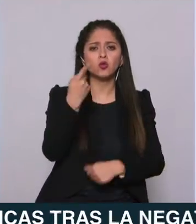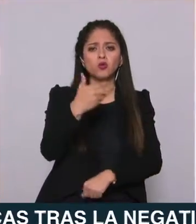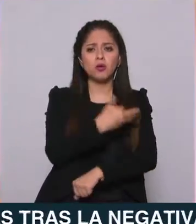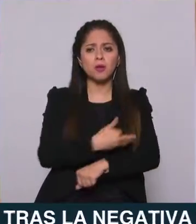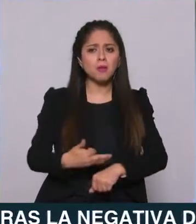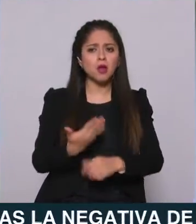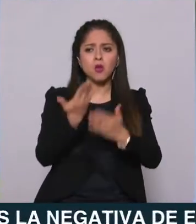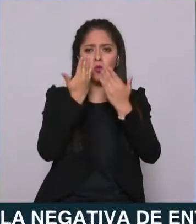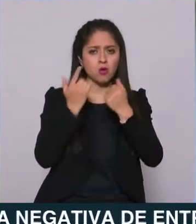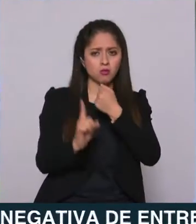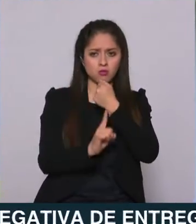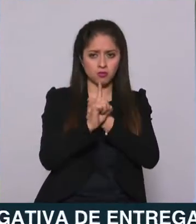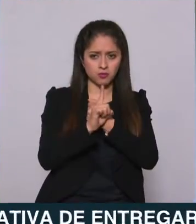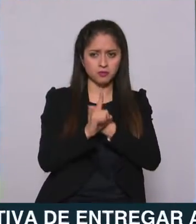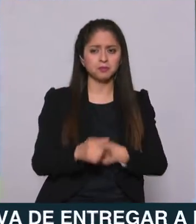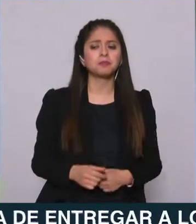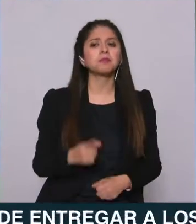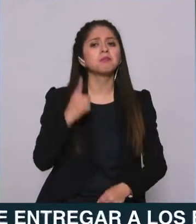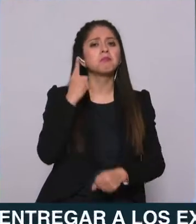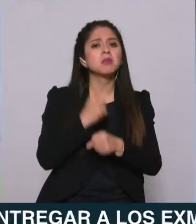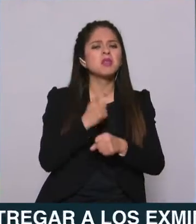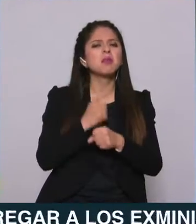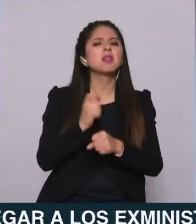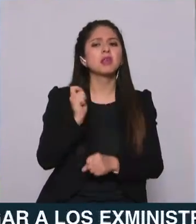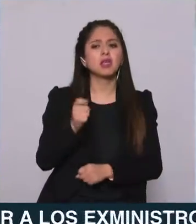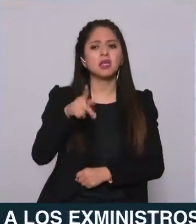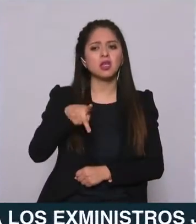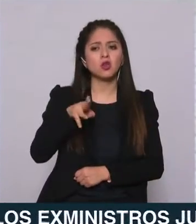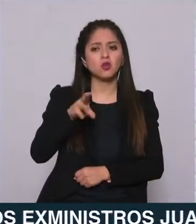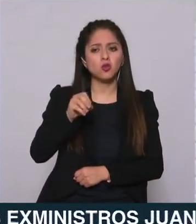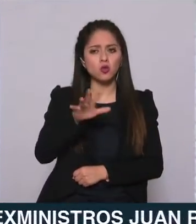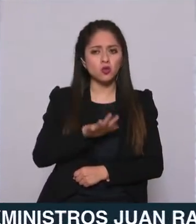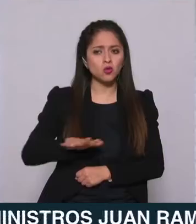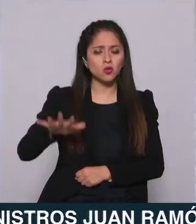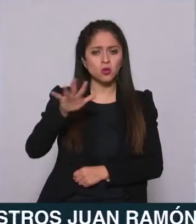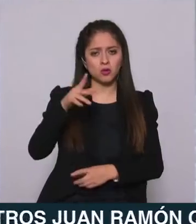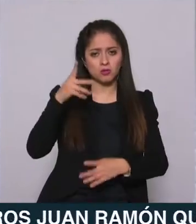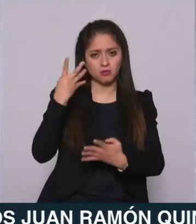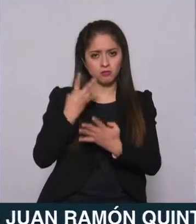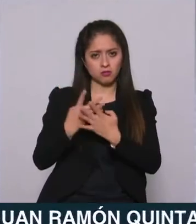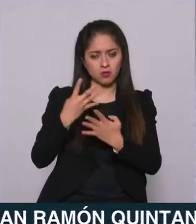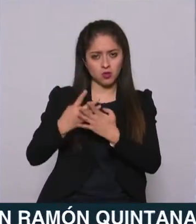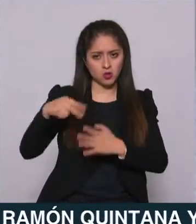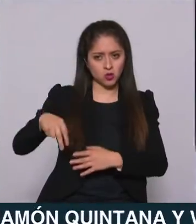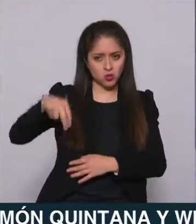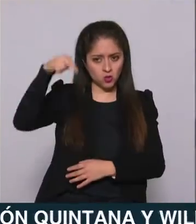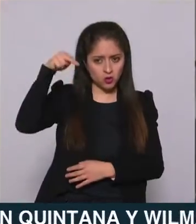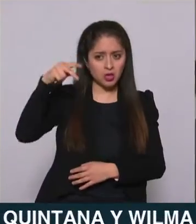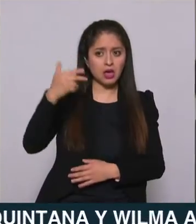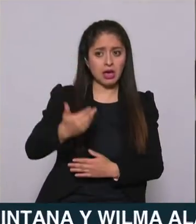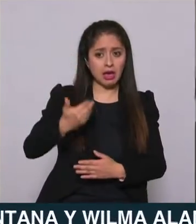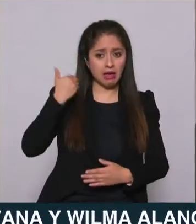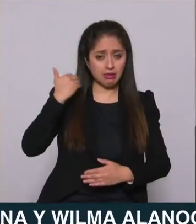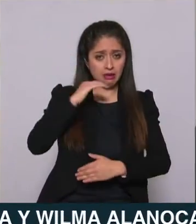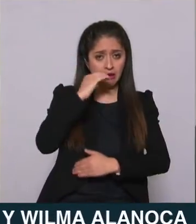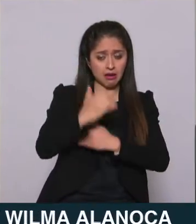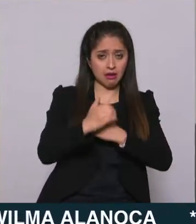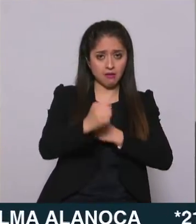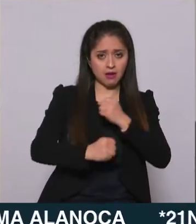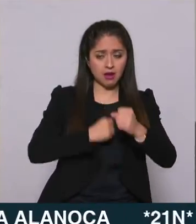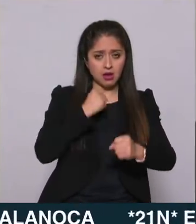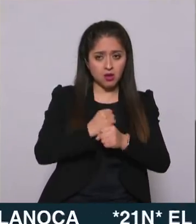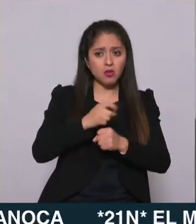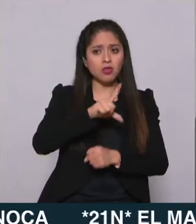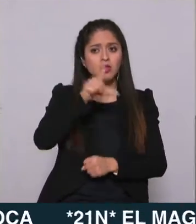problema. En una primera etapa, los kioscos se han instalado en el Reclusorio Norte y antes de finalizar el año abarcarán